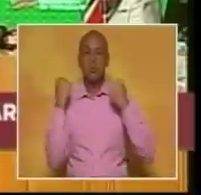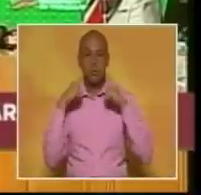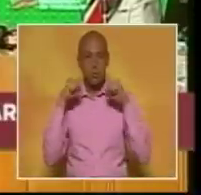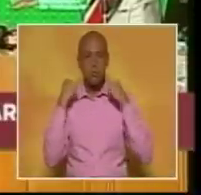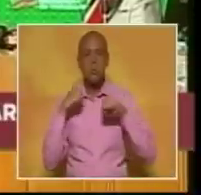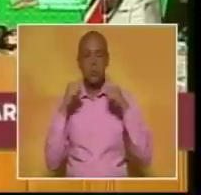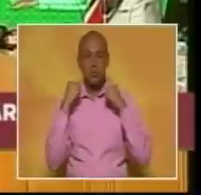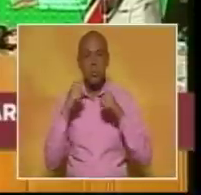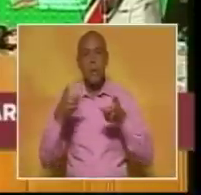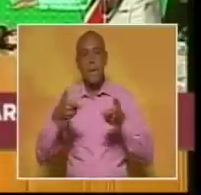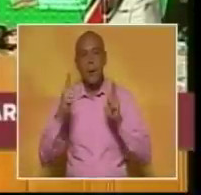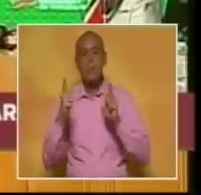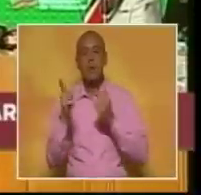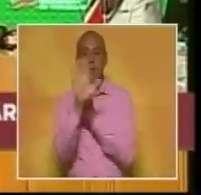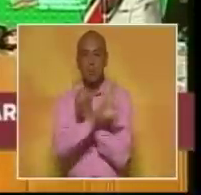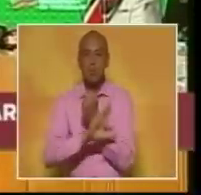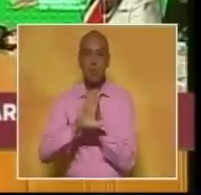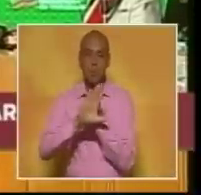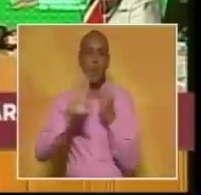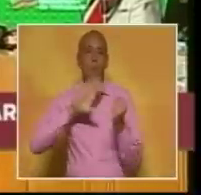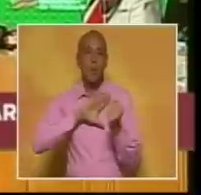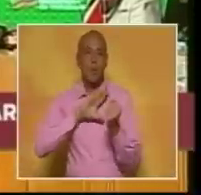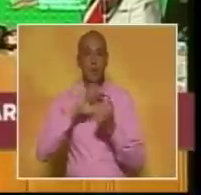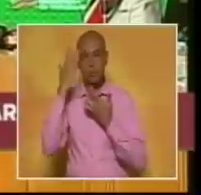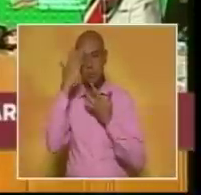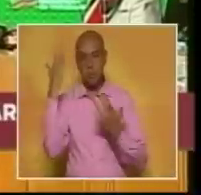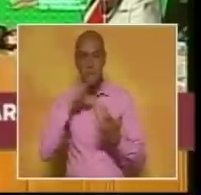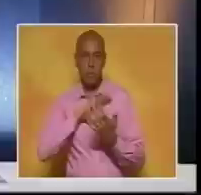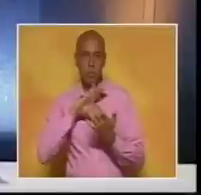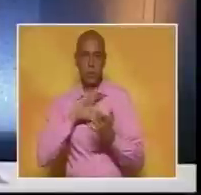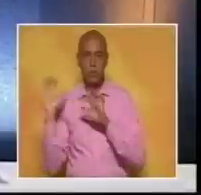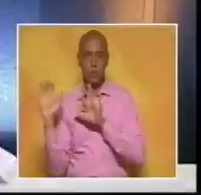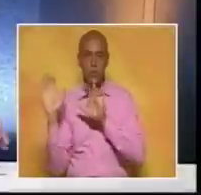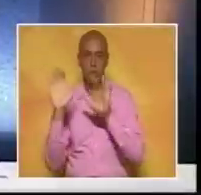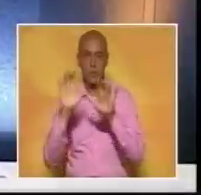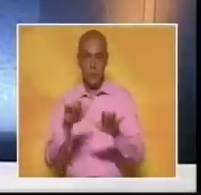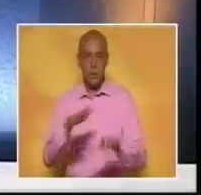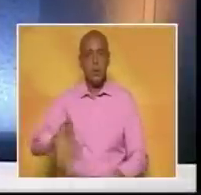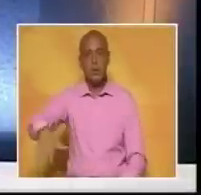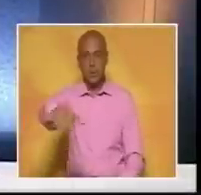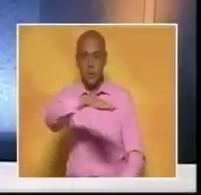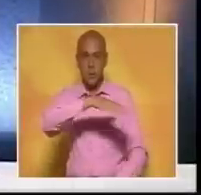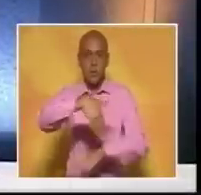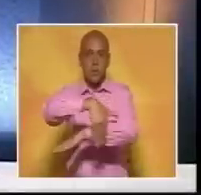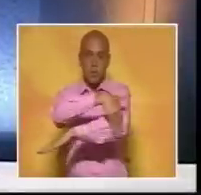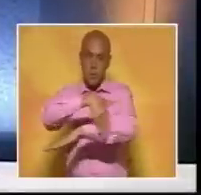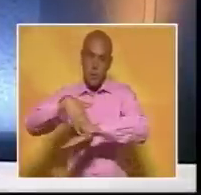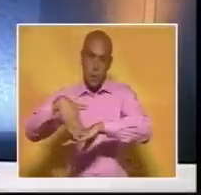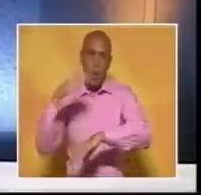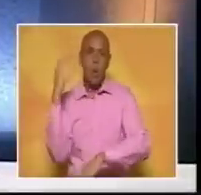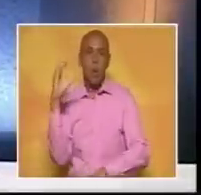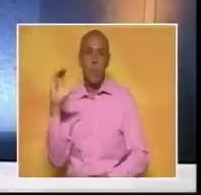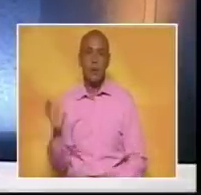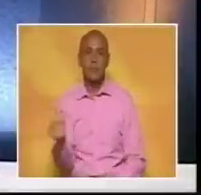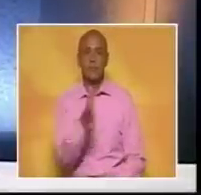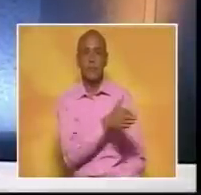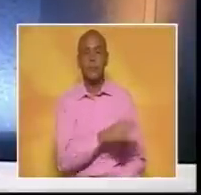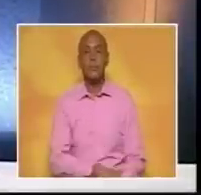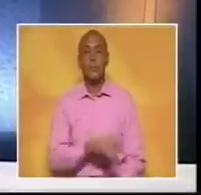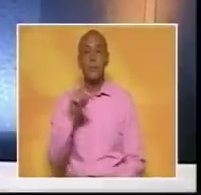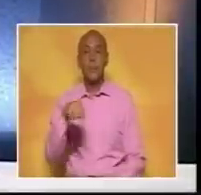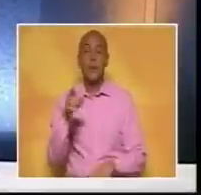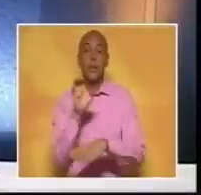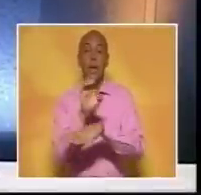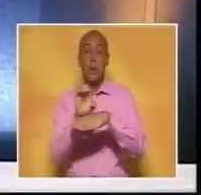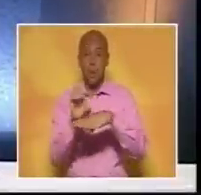las capacidades de inteligencia y presencia militar en los espacios limítrofes. La crisis política de Ecuador